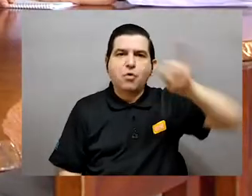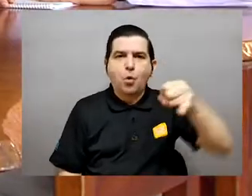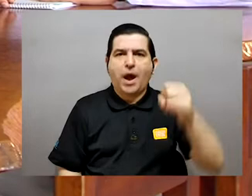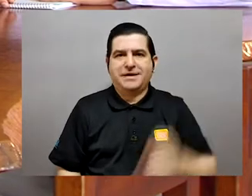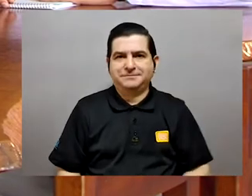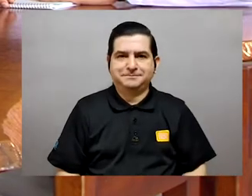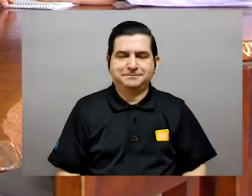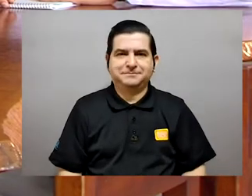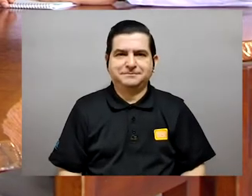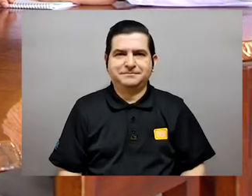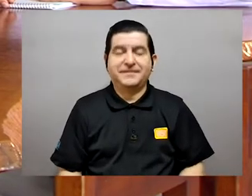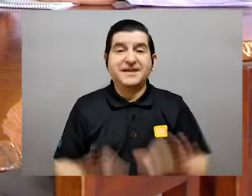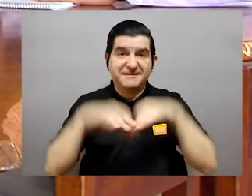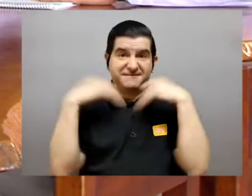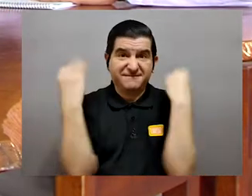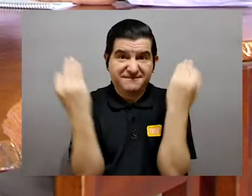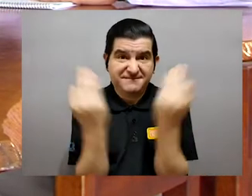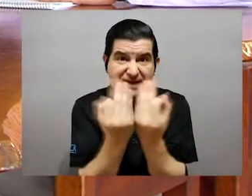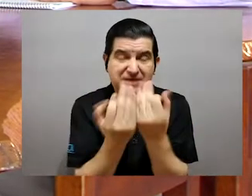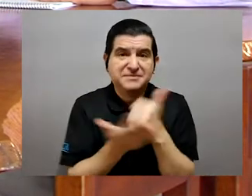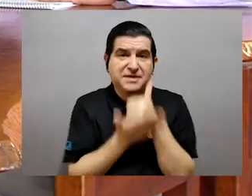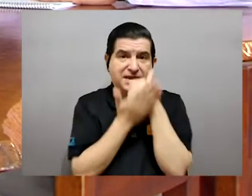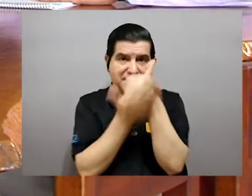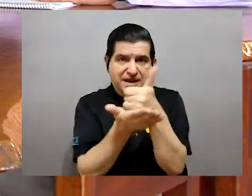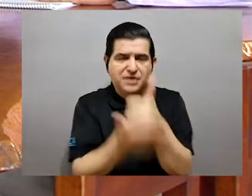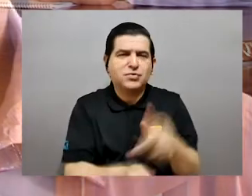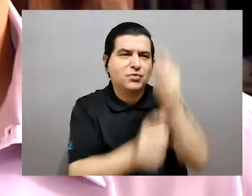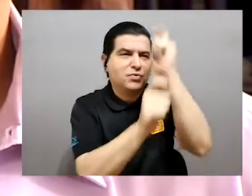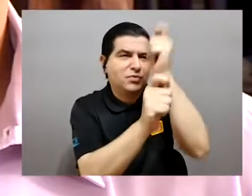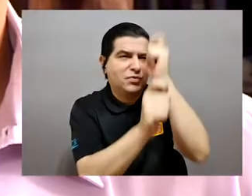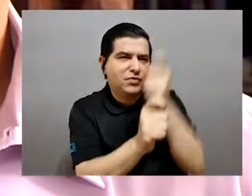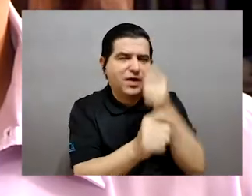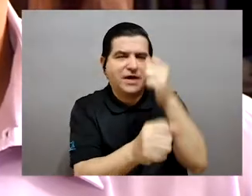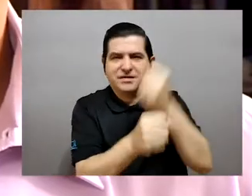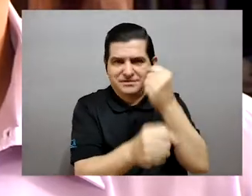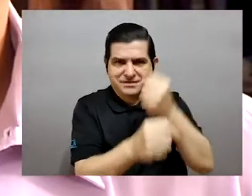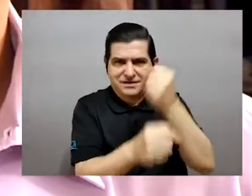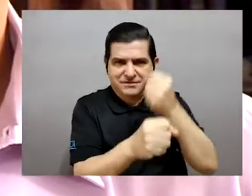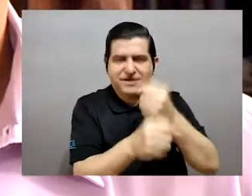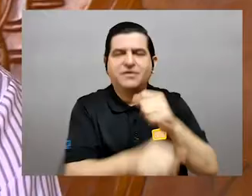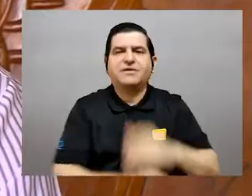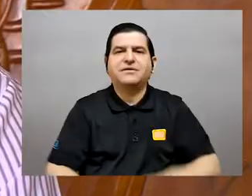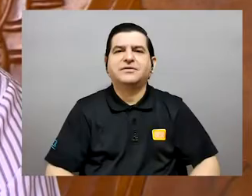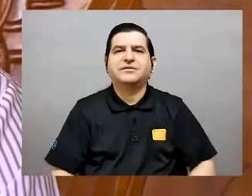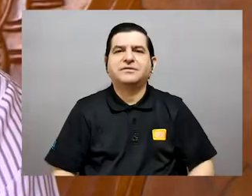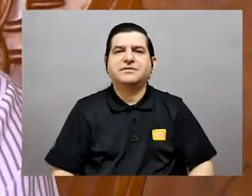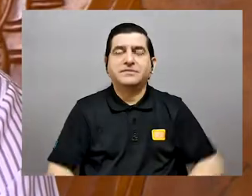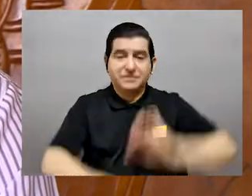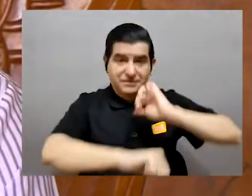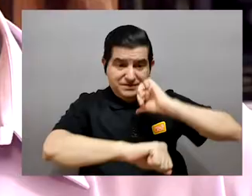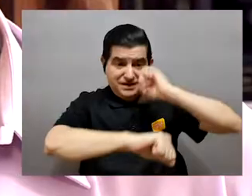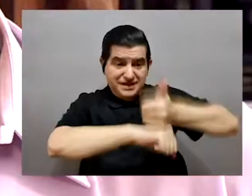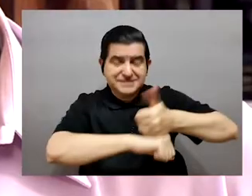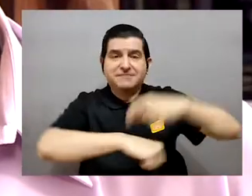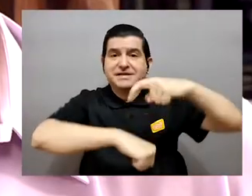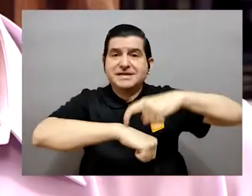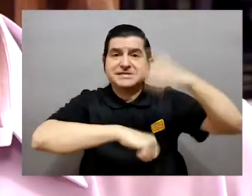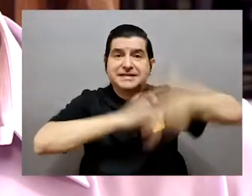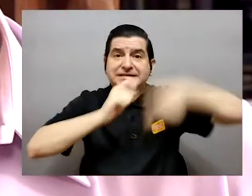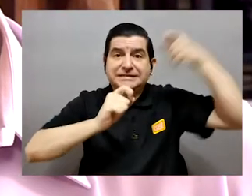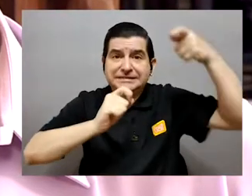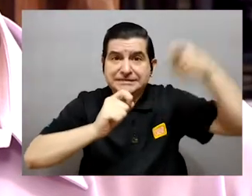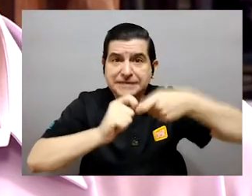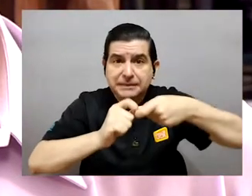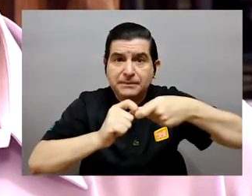está ella... Todas esas memorias, esos retratos son gracias a Giselle. Gracias a ella. Y ¿Ya